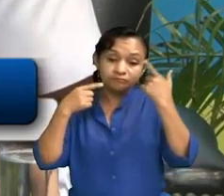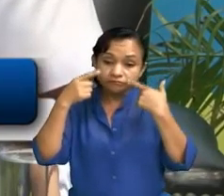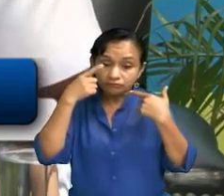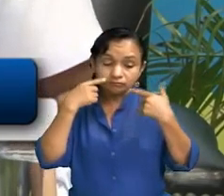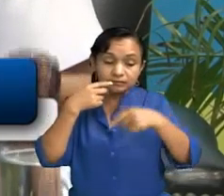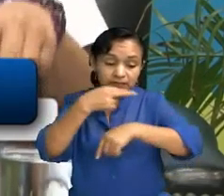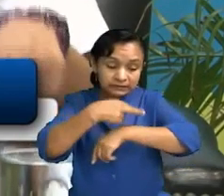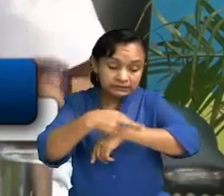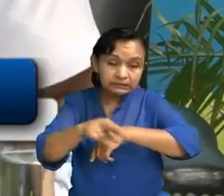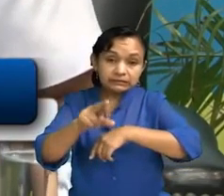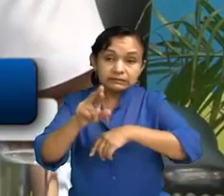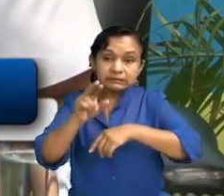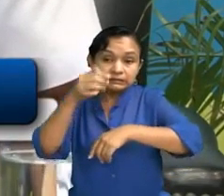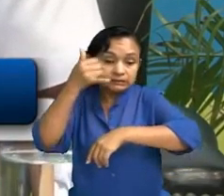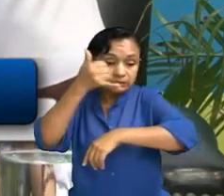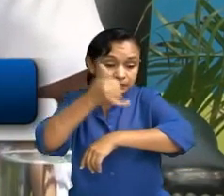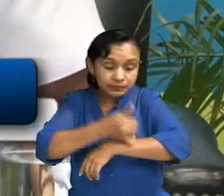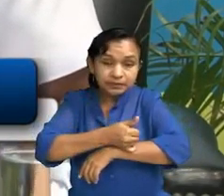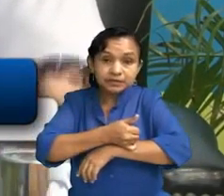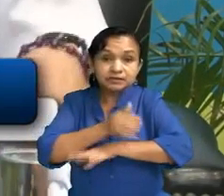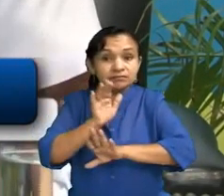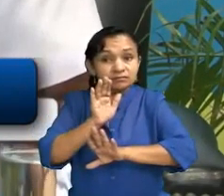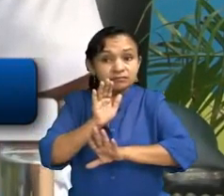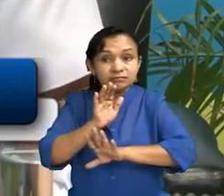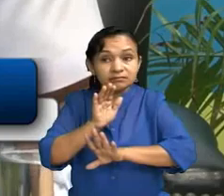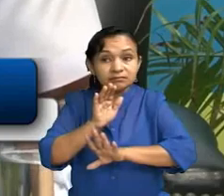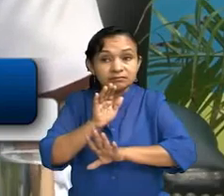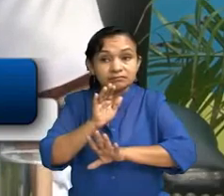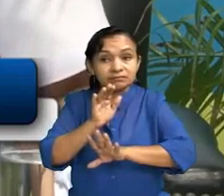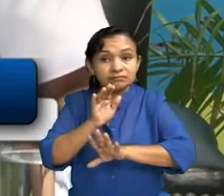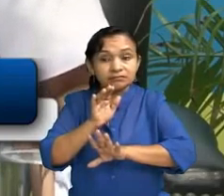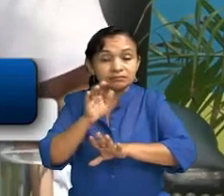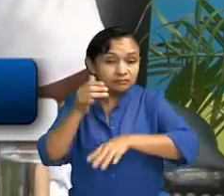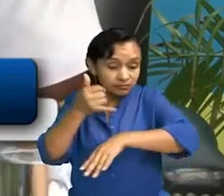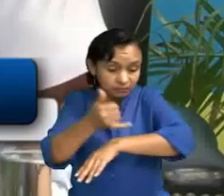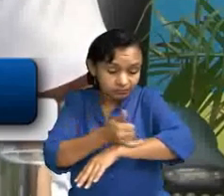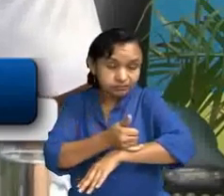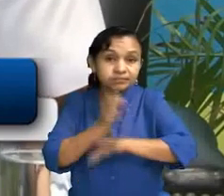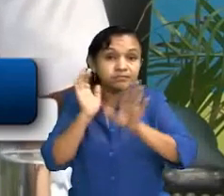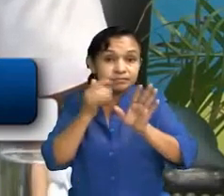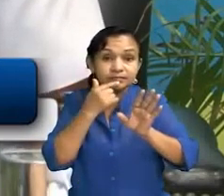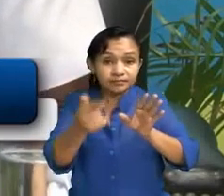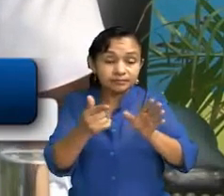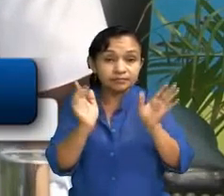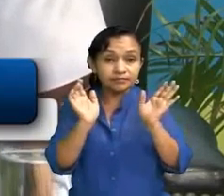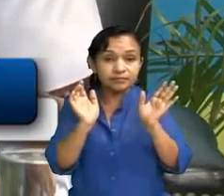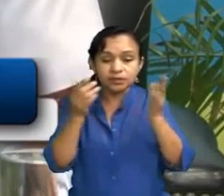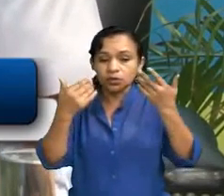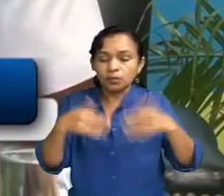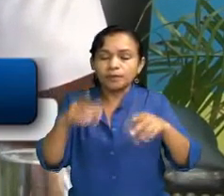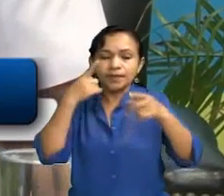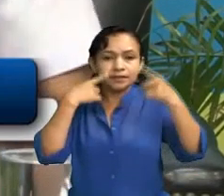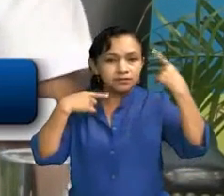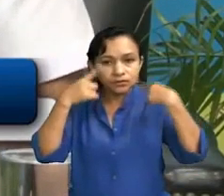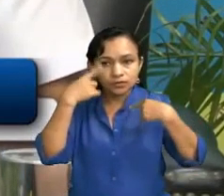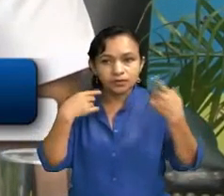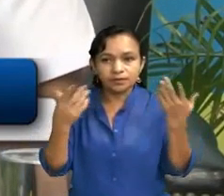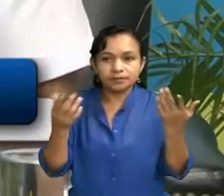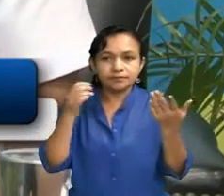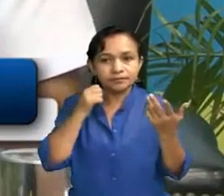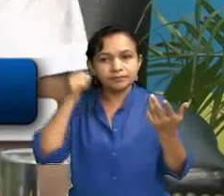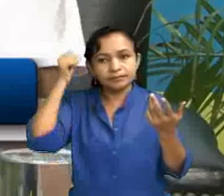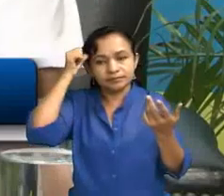sangrar, es una aguja la que se les mete y es en su músculo. Entonces es normal que llore. A nosotros como